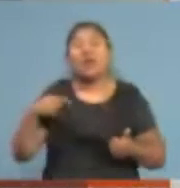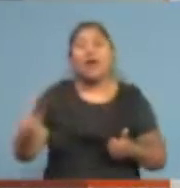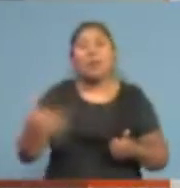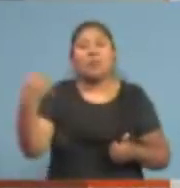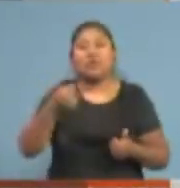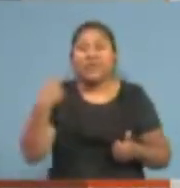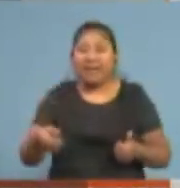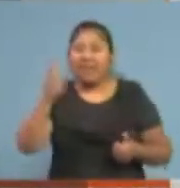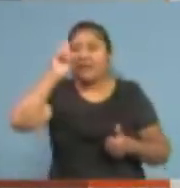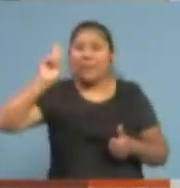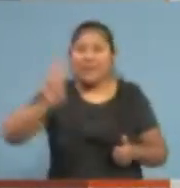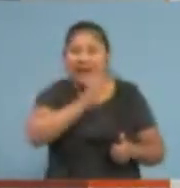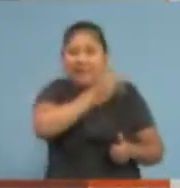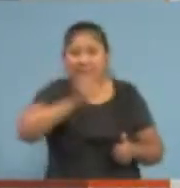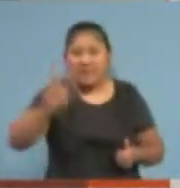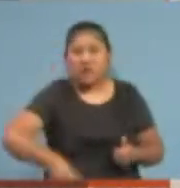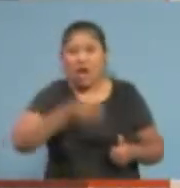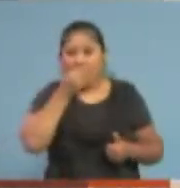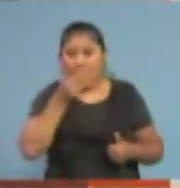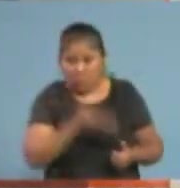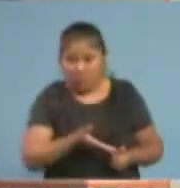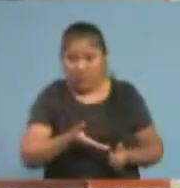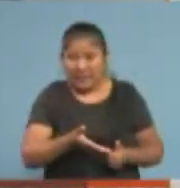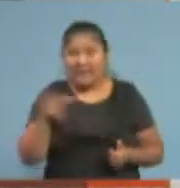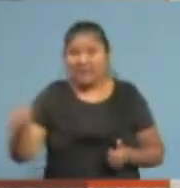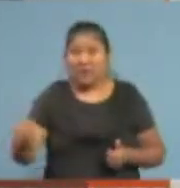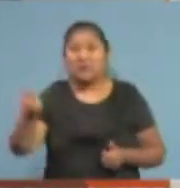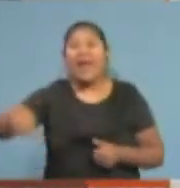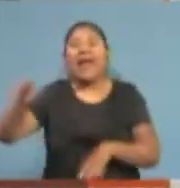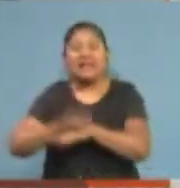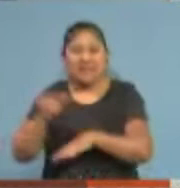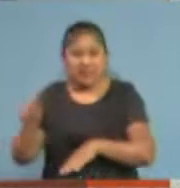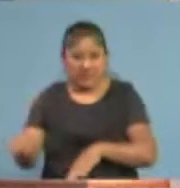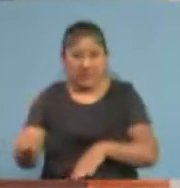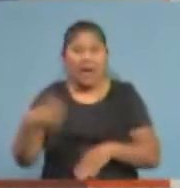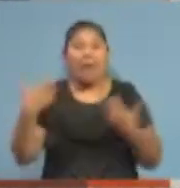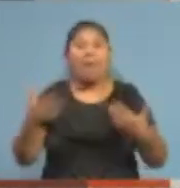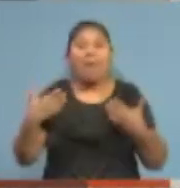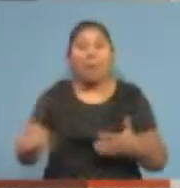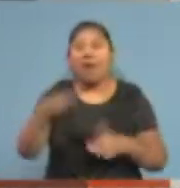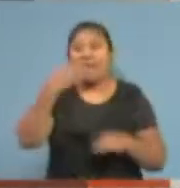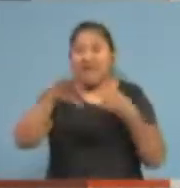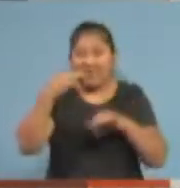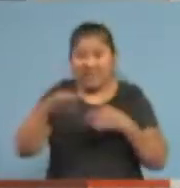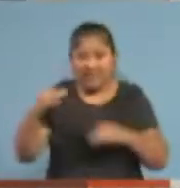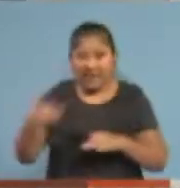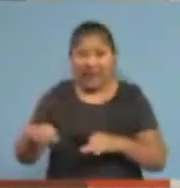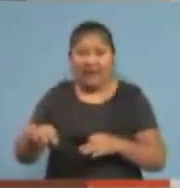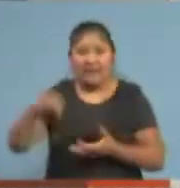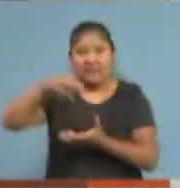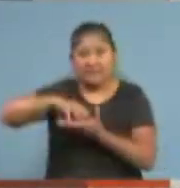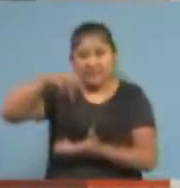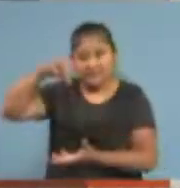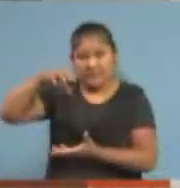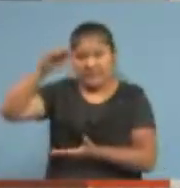concientizar a la gente el manipulador y estas ensaladas de frutas pueden vender pero tienen que ser en envases individuales fraccionados